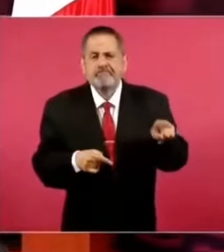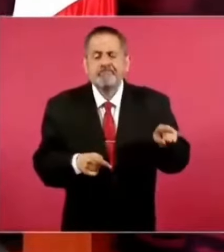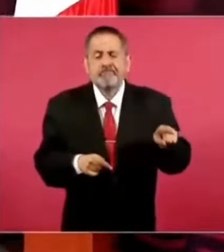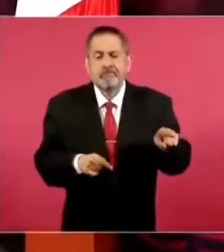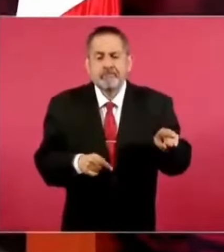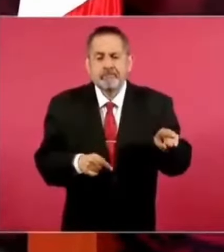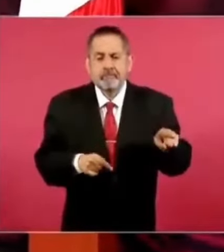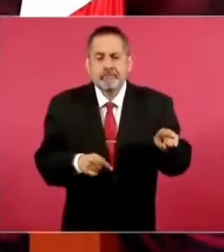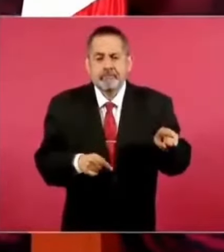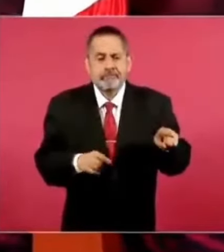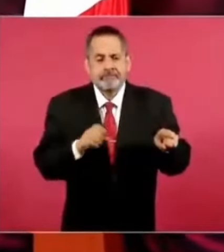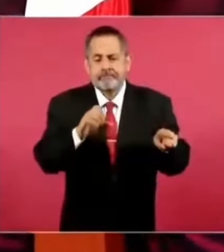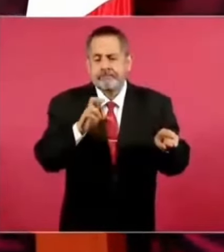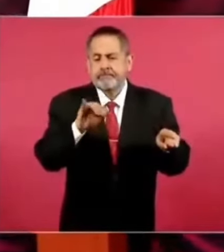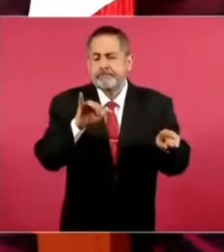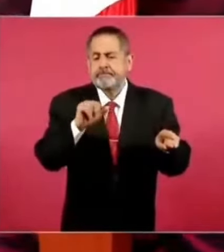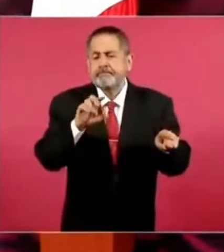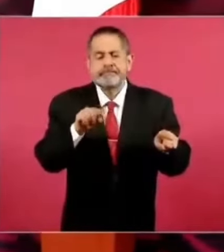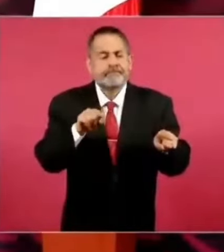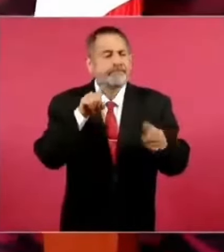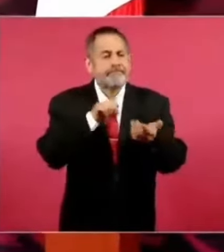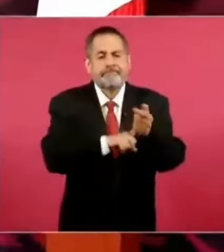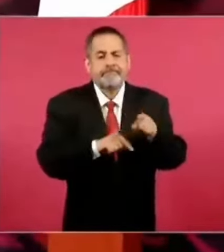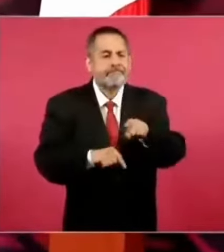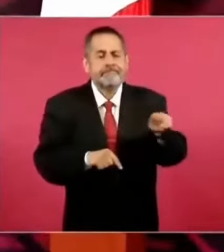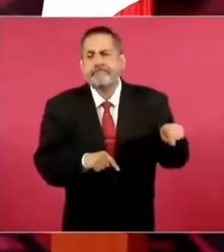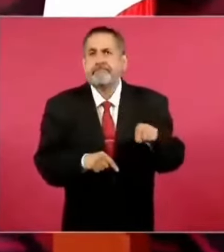con una crisis